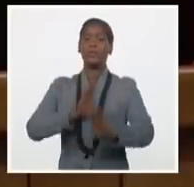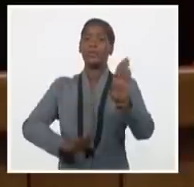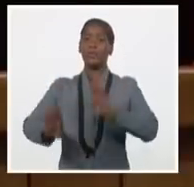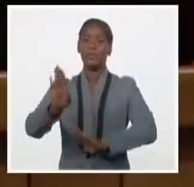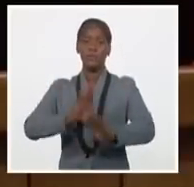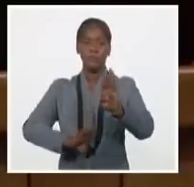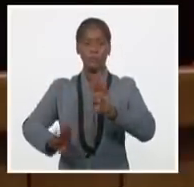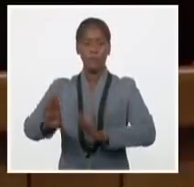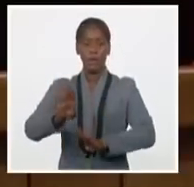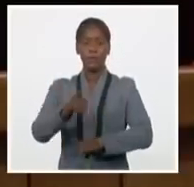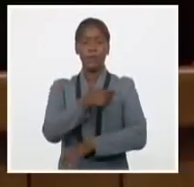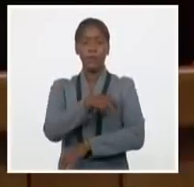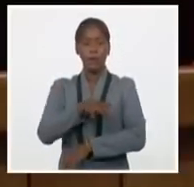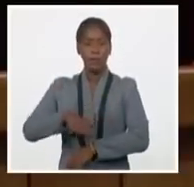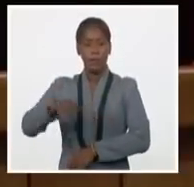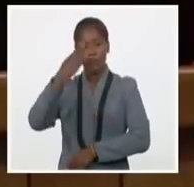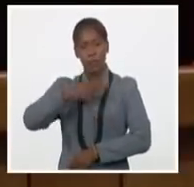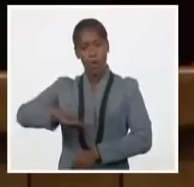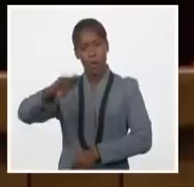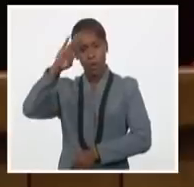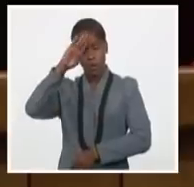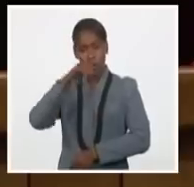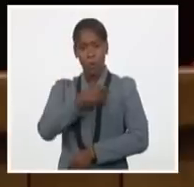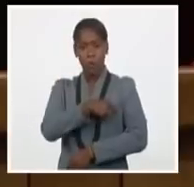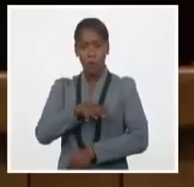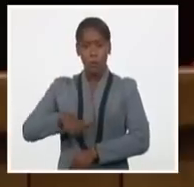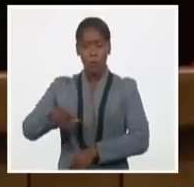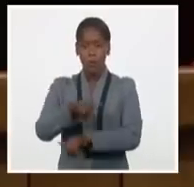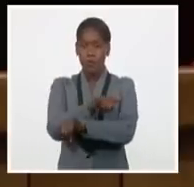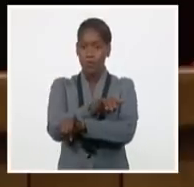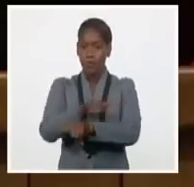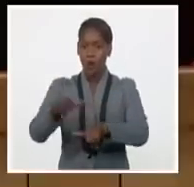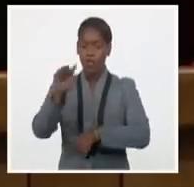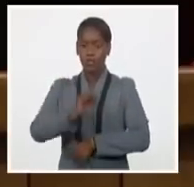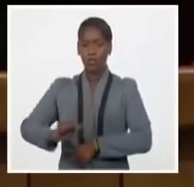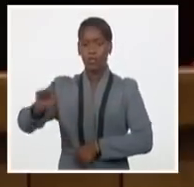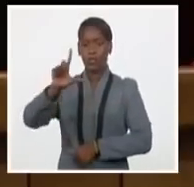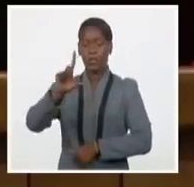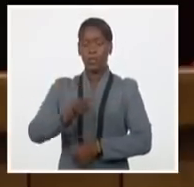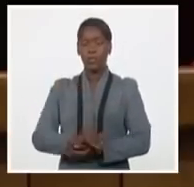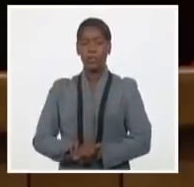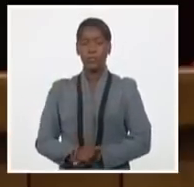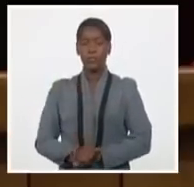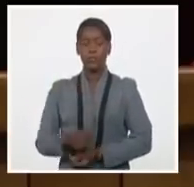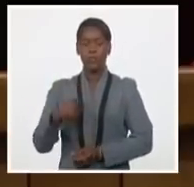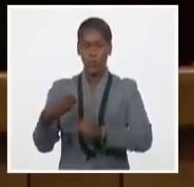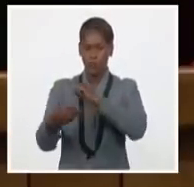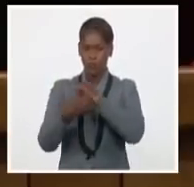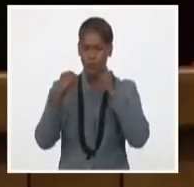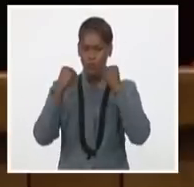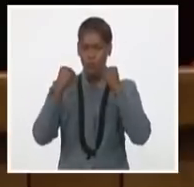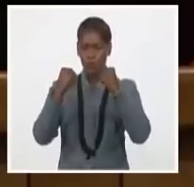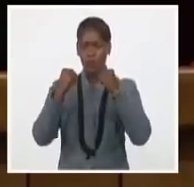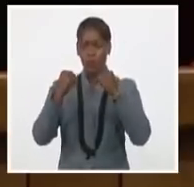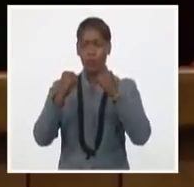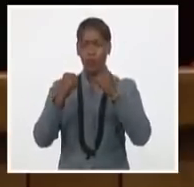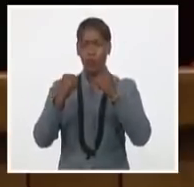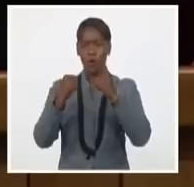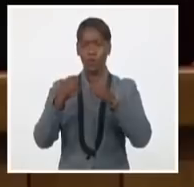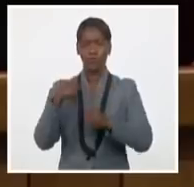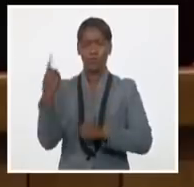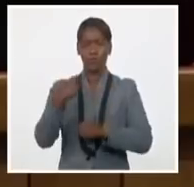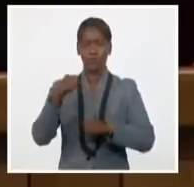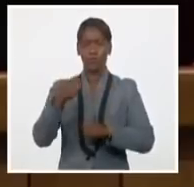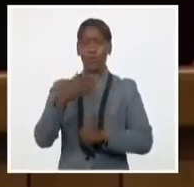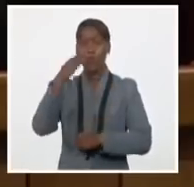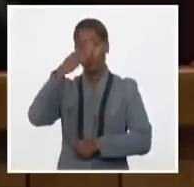defender a la patria, a la revolución y al socialismo. Con más fuerza que nunca, gritemos: ¡Viva